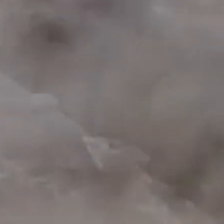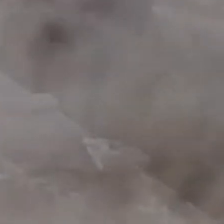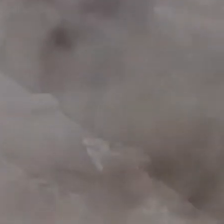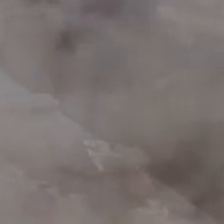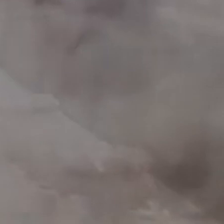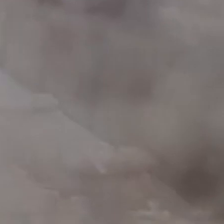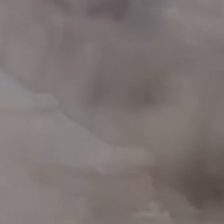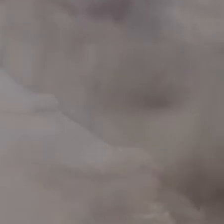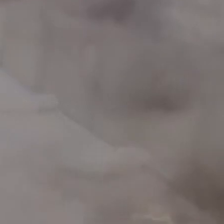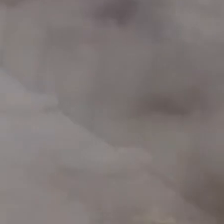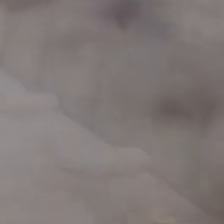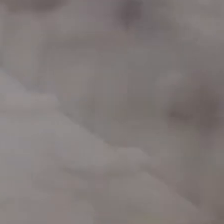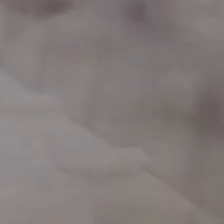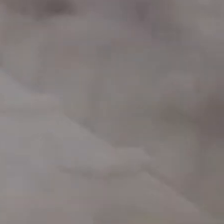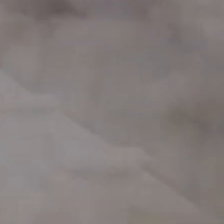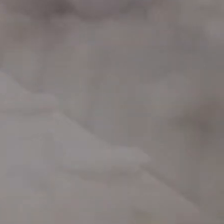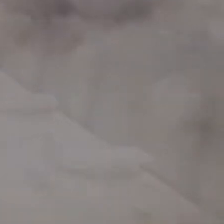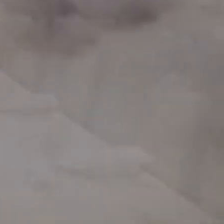rey te mandó a